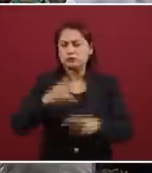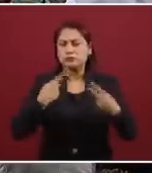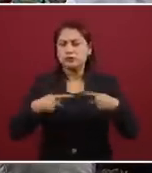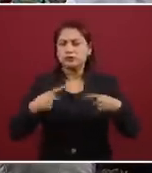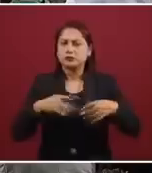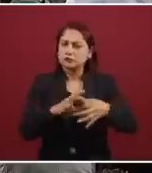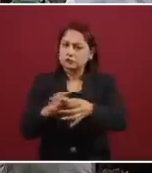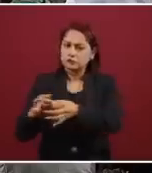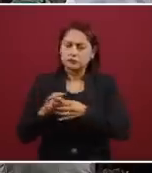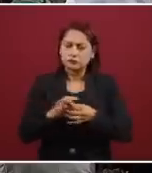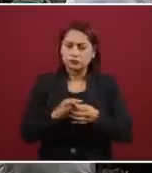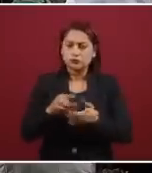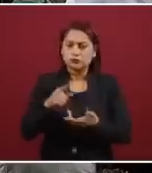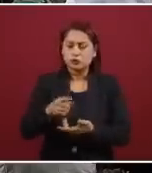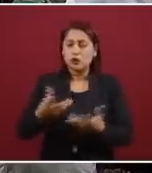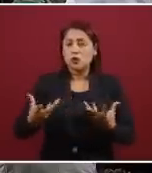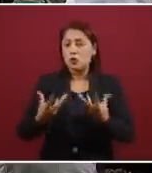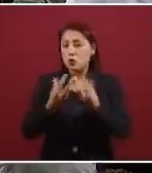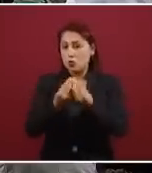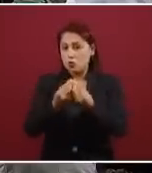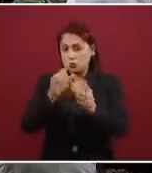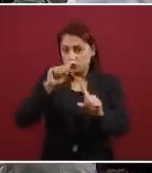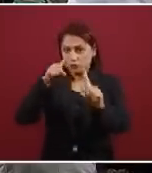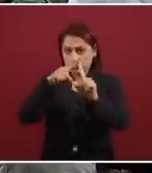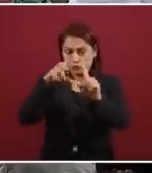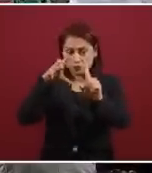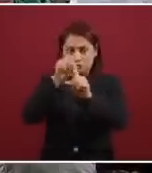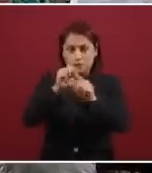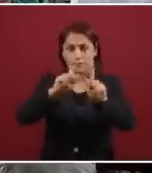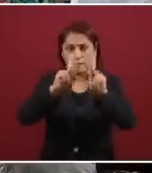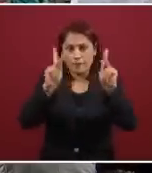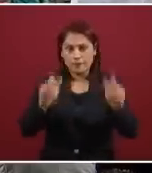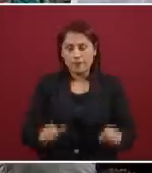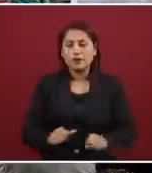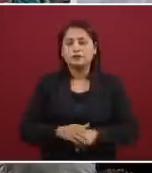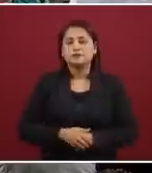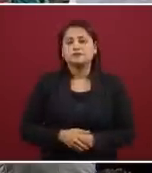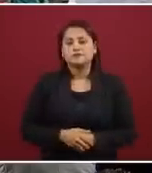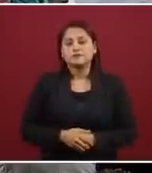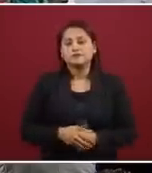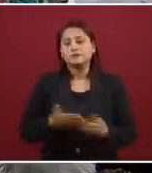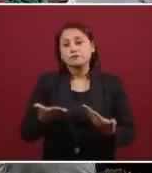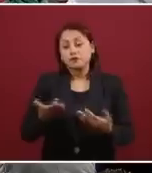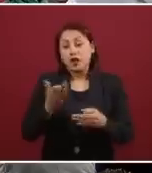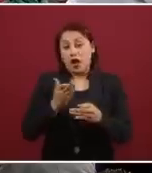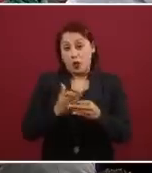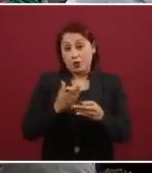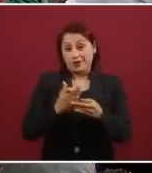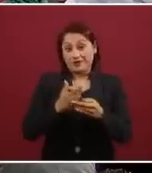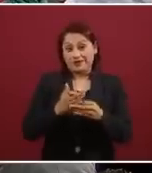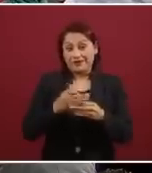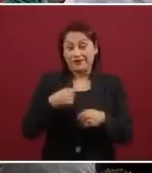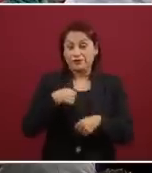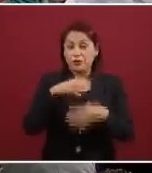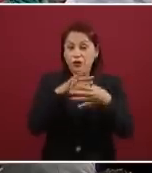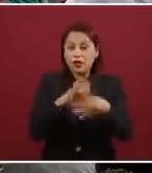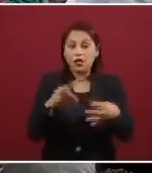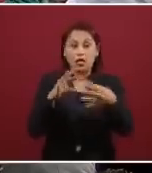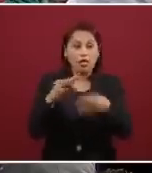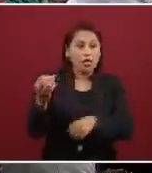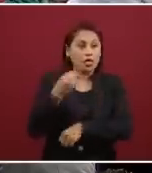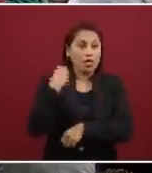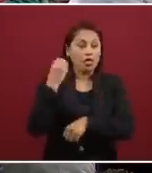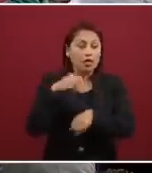lo que sí. Y como decía, esto más que una campaña de información o de comunicación, es